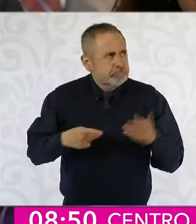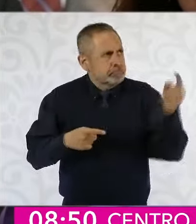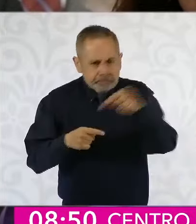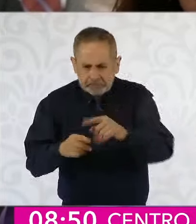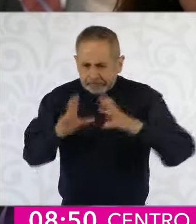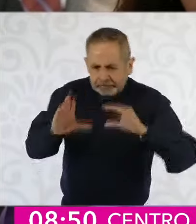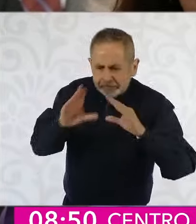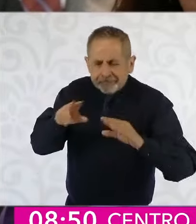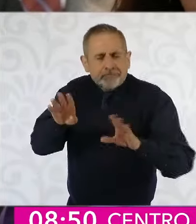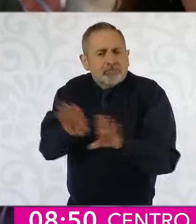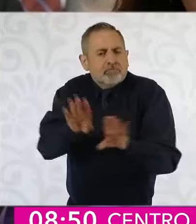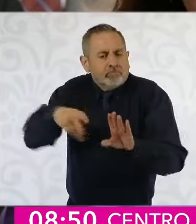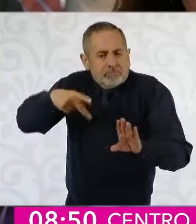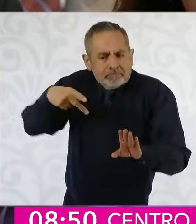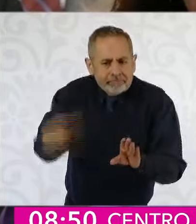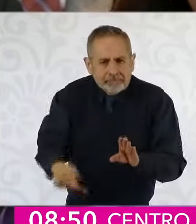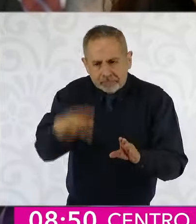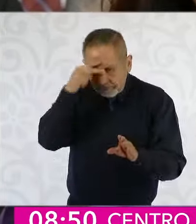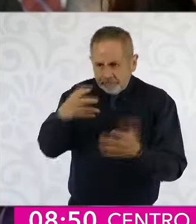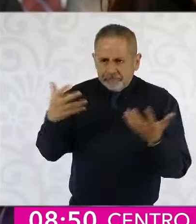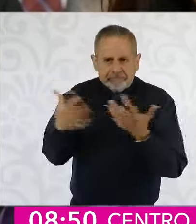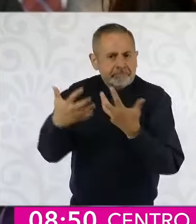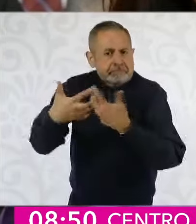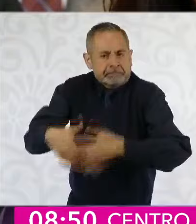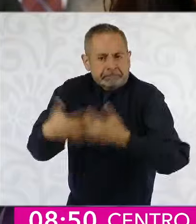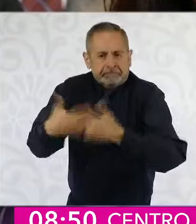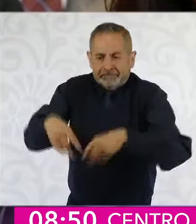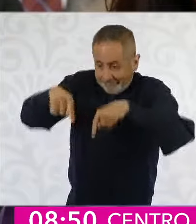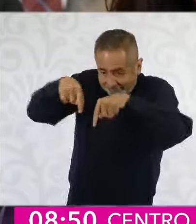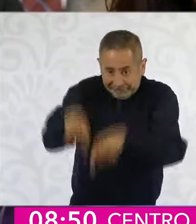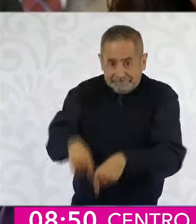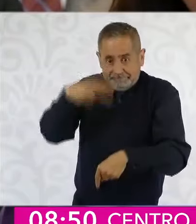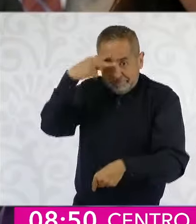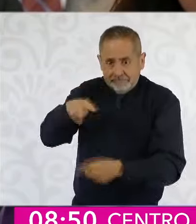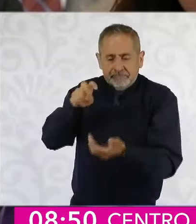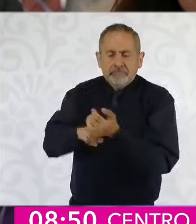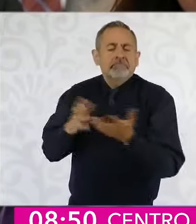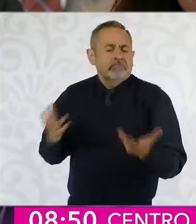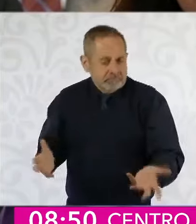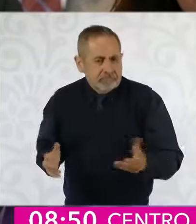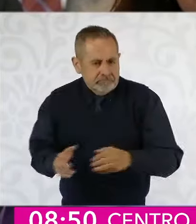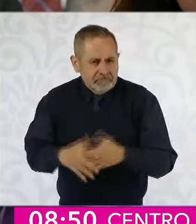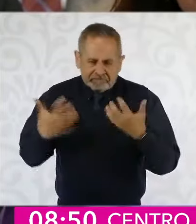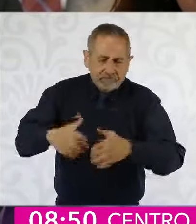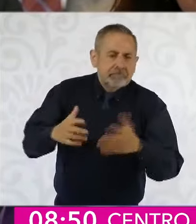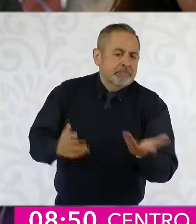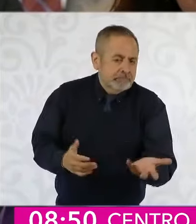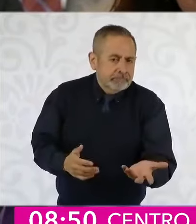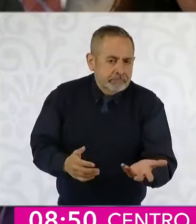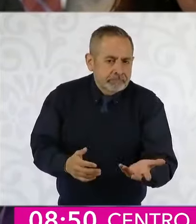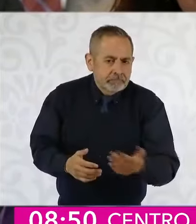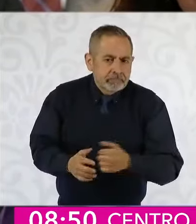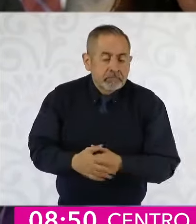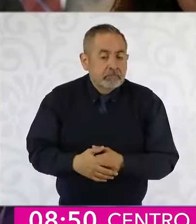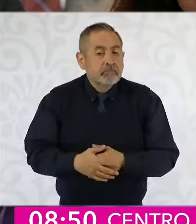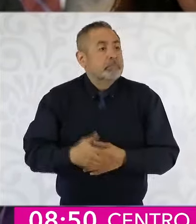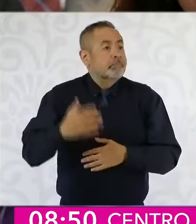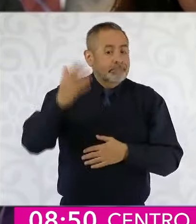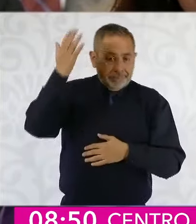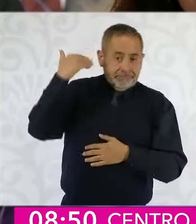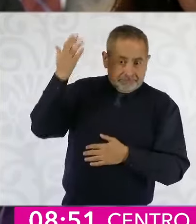entrenar precisamente para fabricar cosas de alta calidad en México. México dejó de ser la